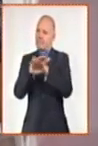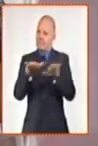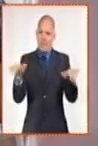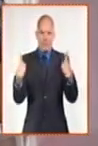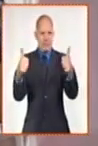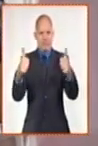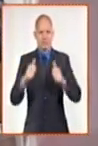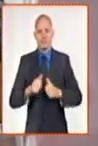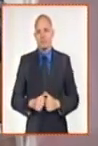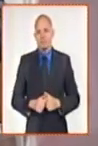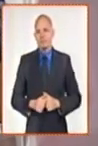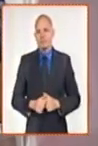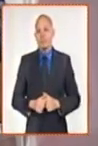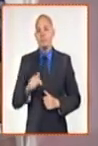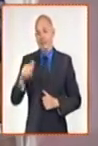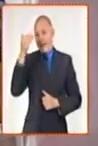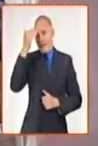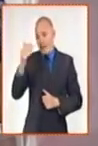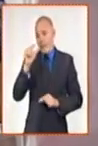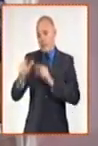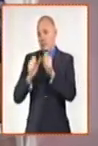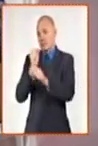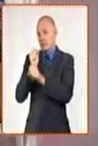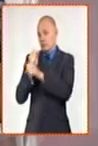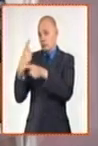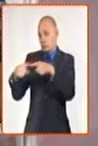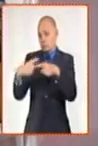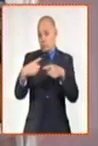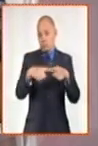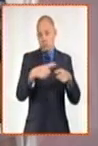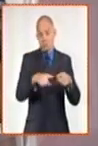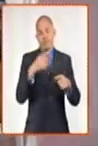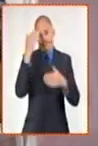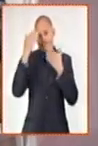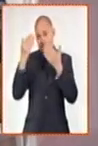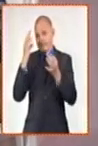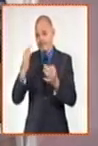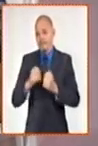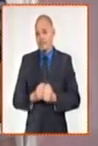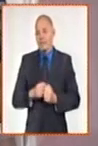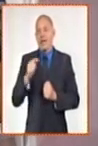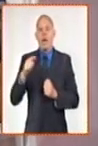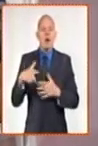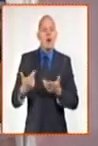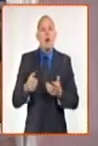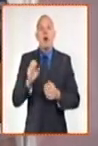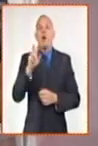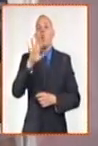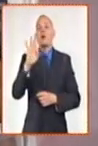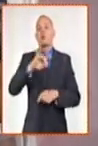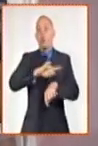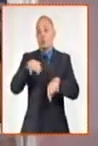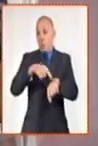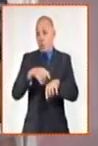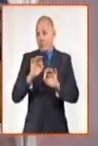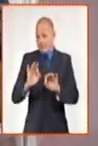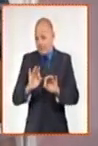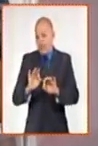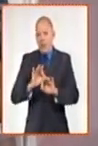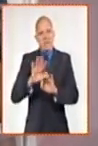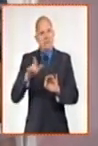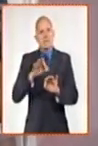los operadores en todas las instalaciones que participaron en este proceso de restauración, que en 48 horas y 30 minutos se